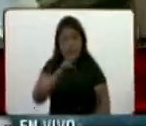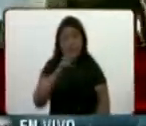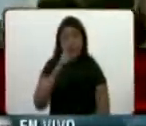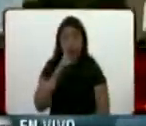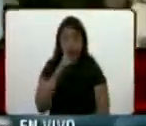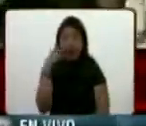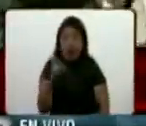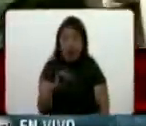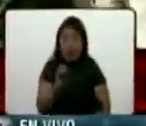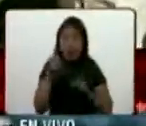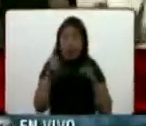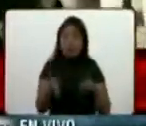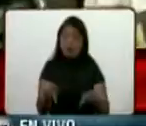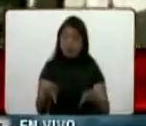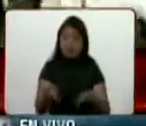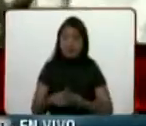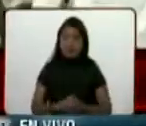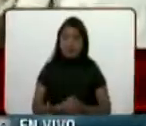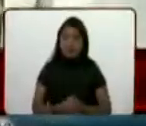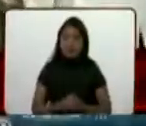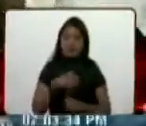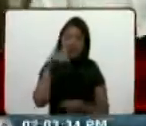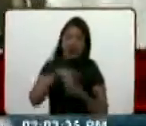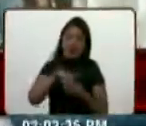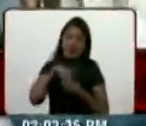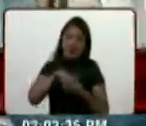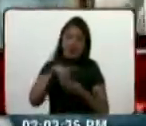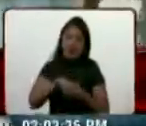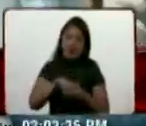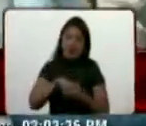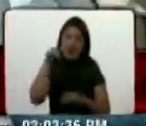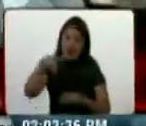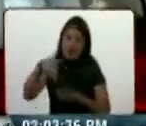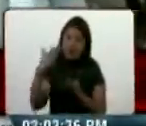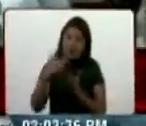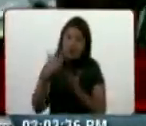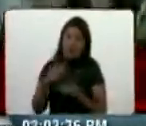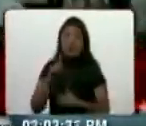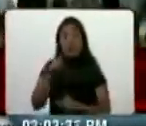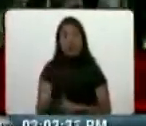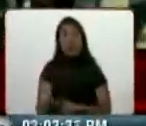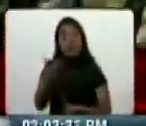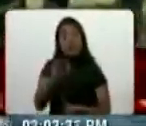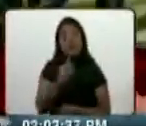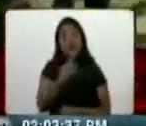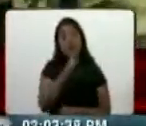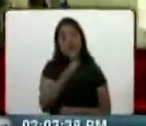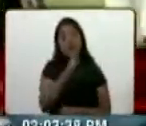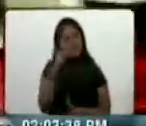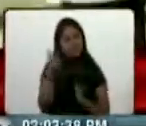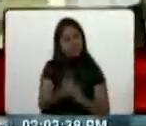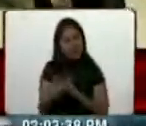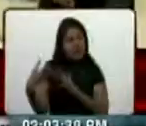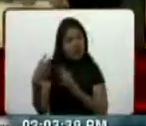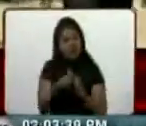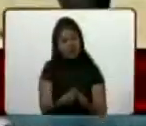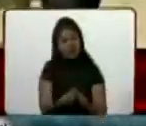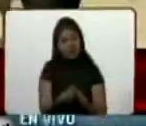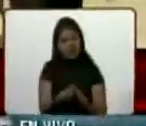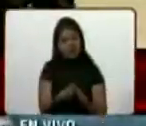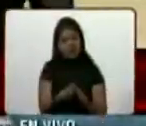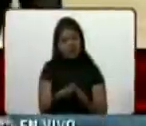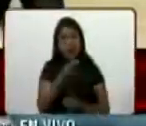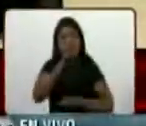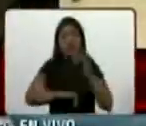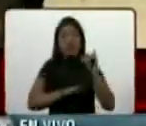tenido la posibilidad de ejercer su derecho a voto acá. Importante también suministrar información sobre el acompañamiento internacional